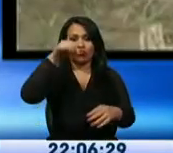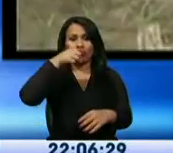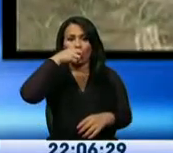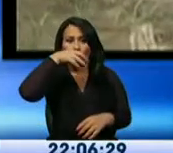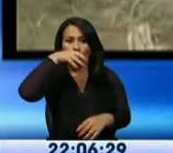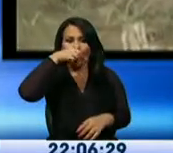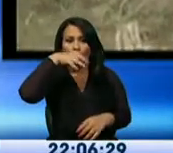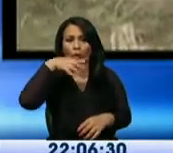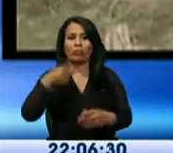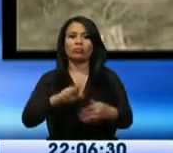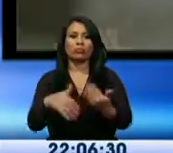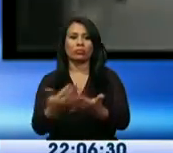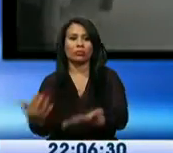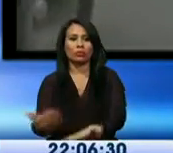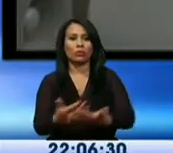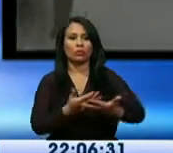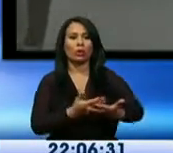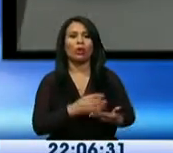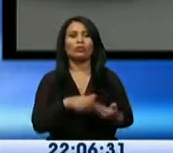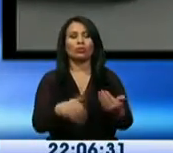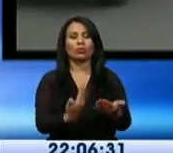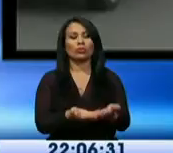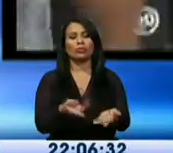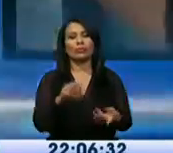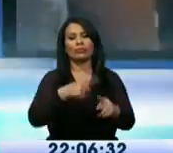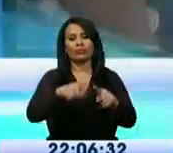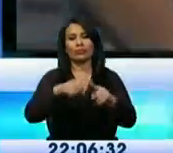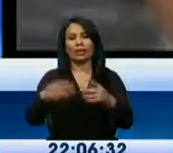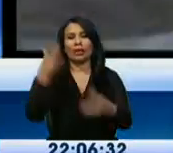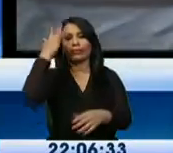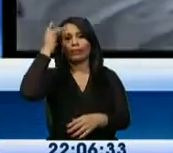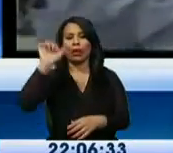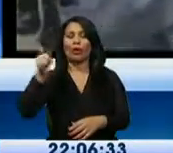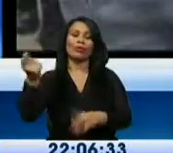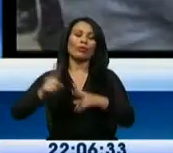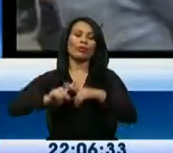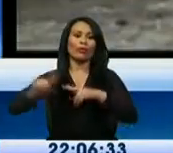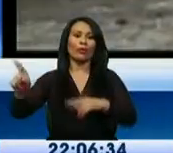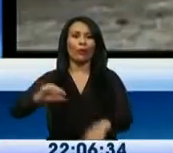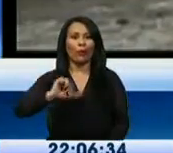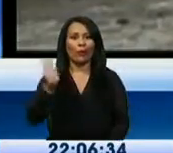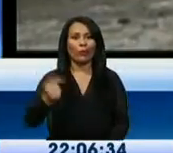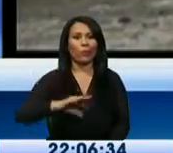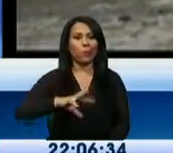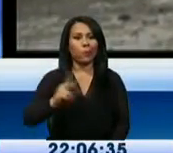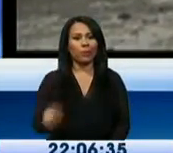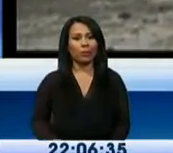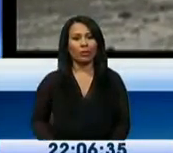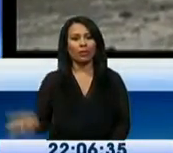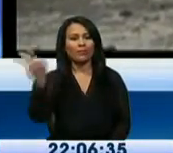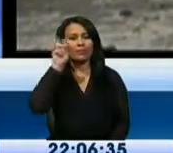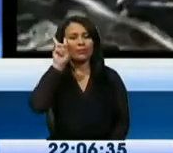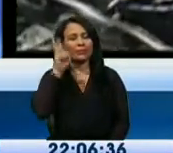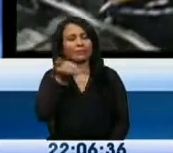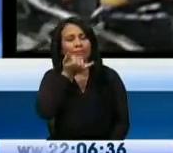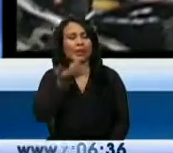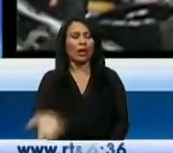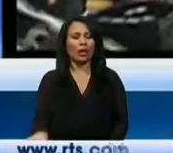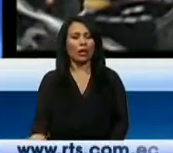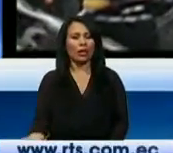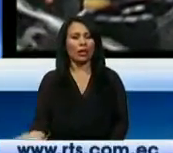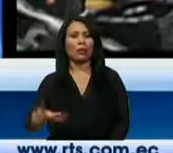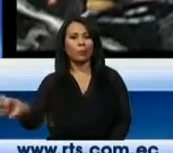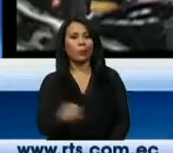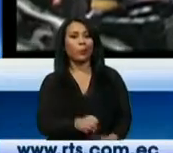Entonces, eso es normal, en todo accidente ocurre este tipo de acciones. Otros van con la actitud de